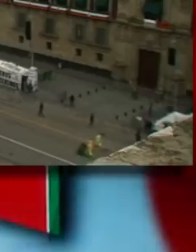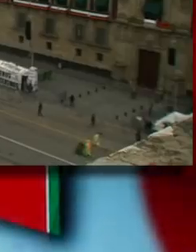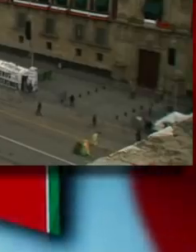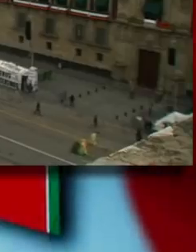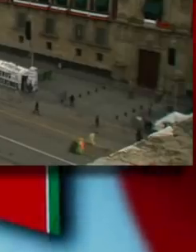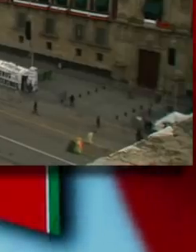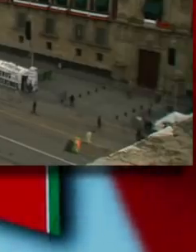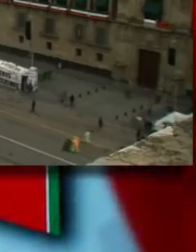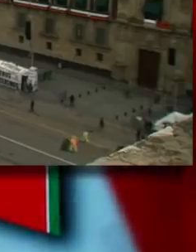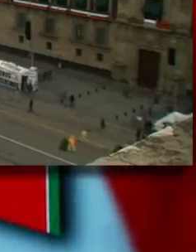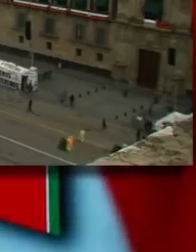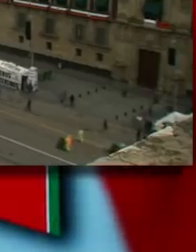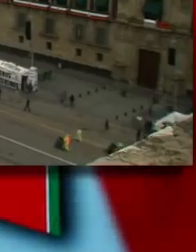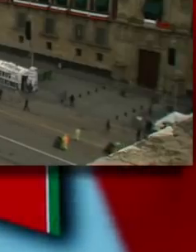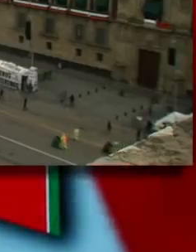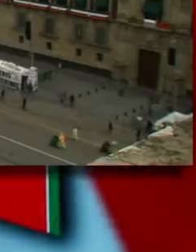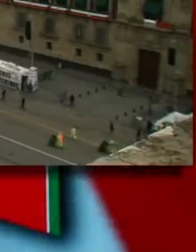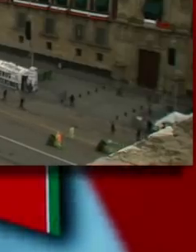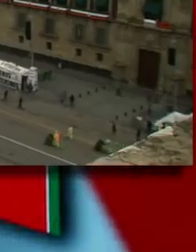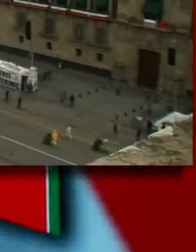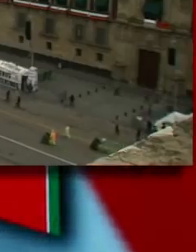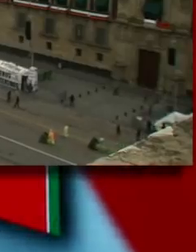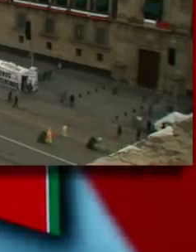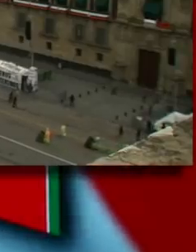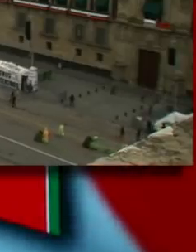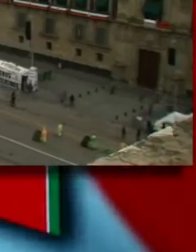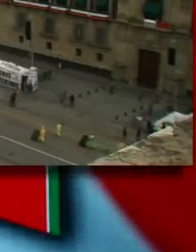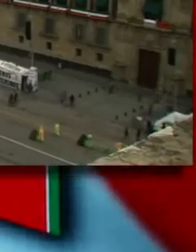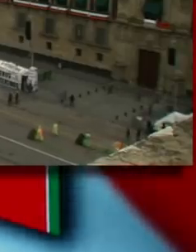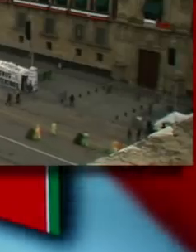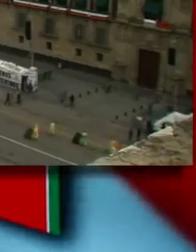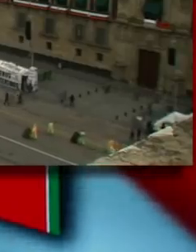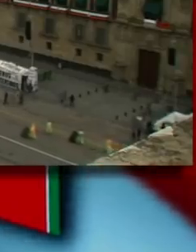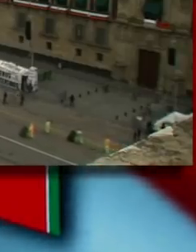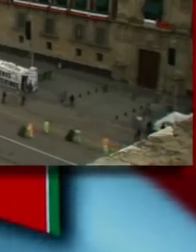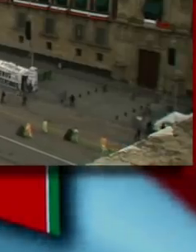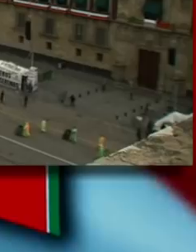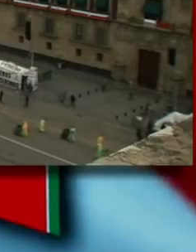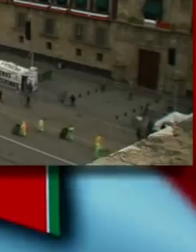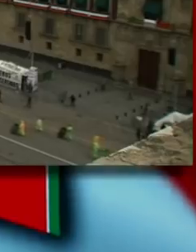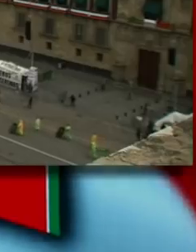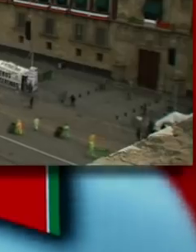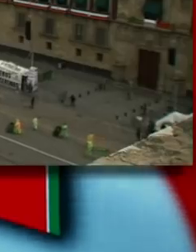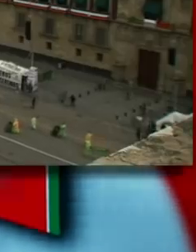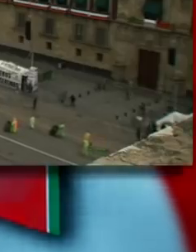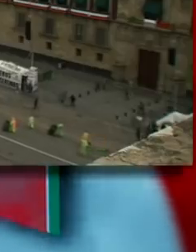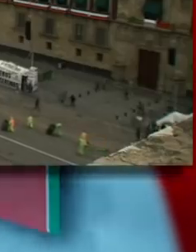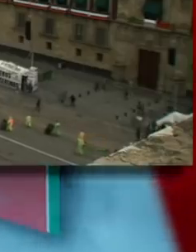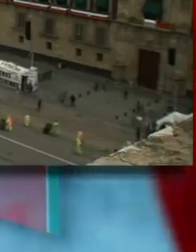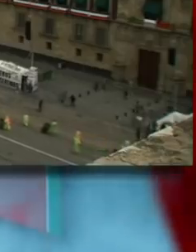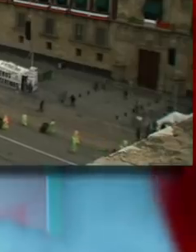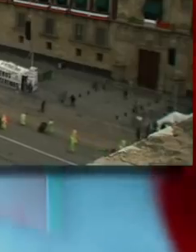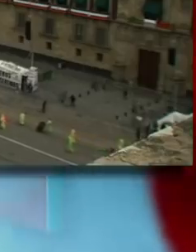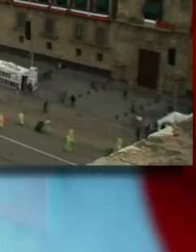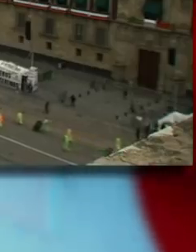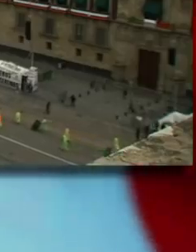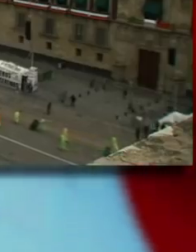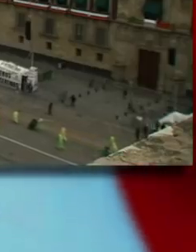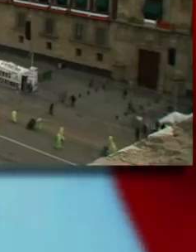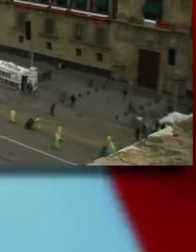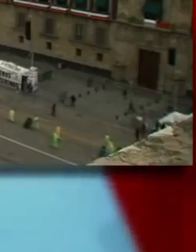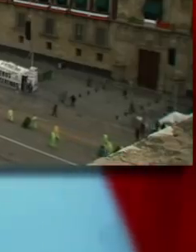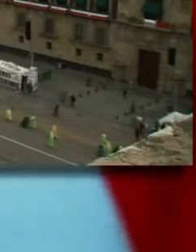decidieron mejor arturo que no hubiera despliegue para permitir a la